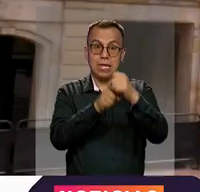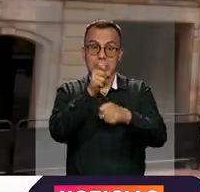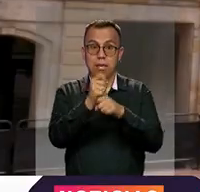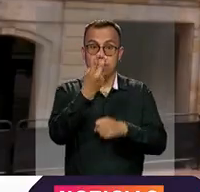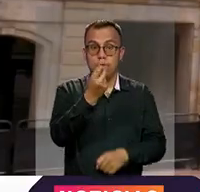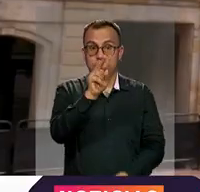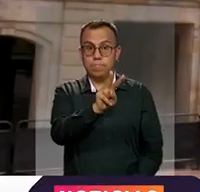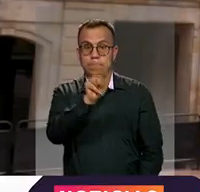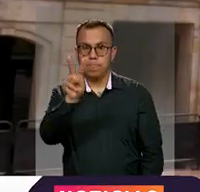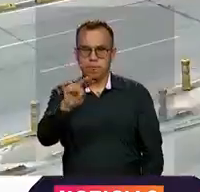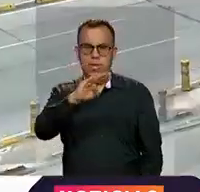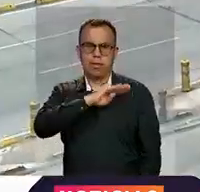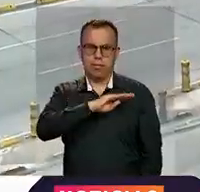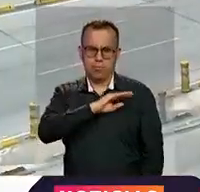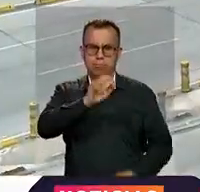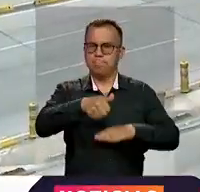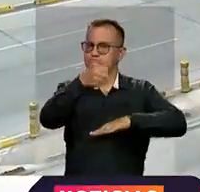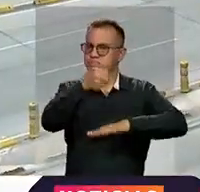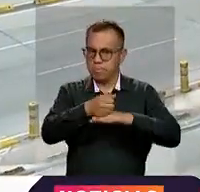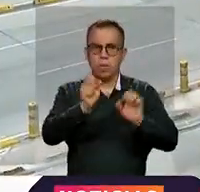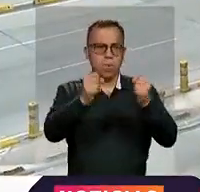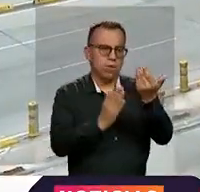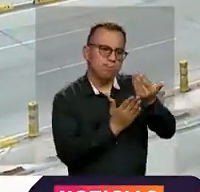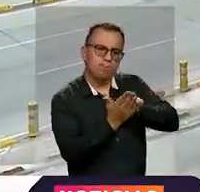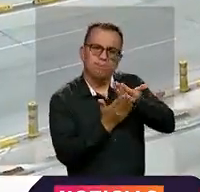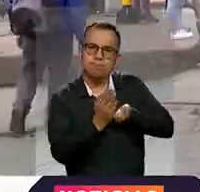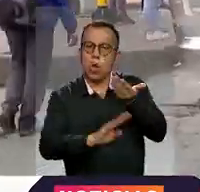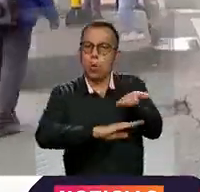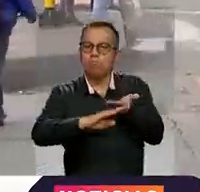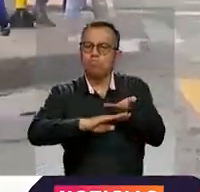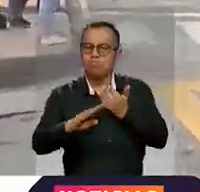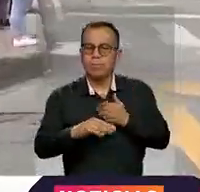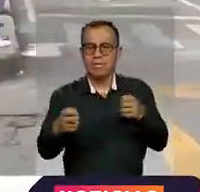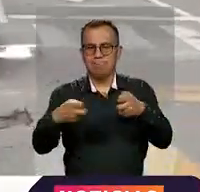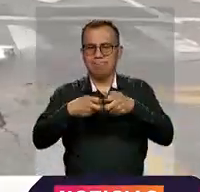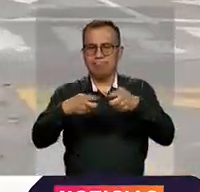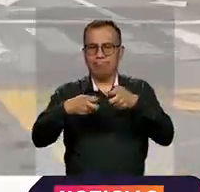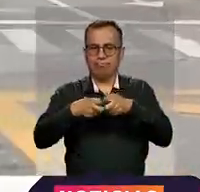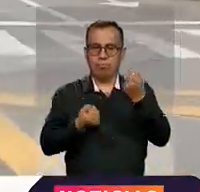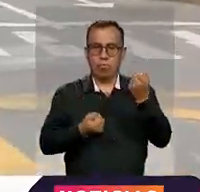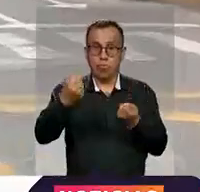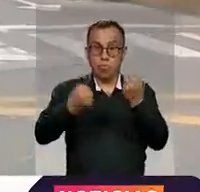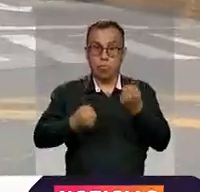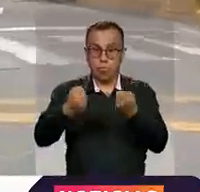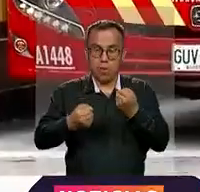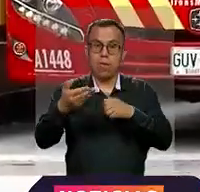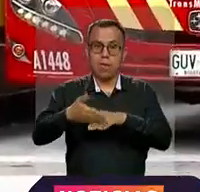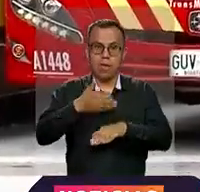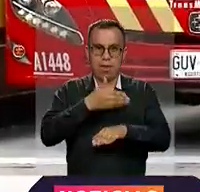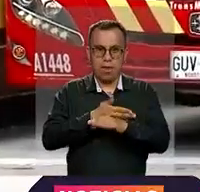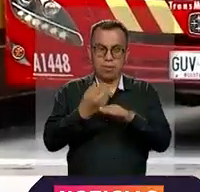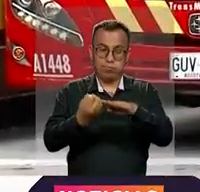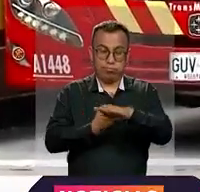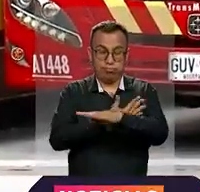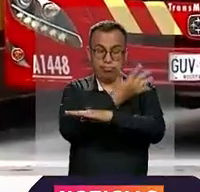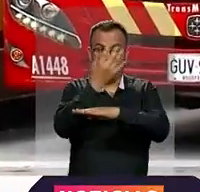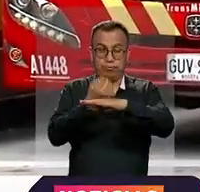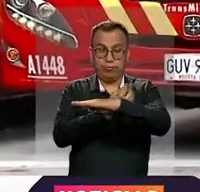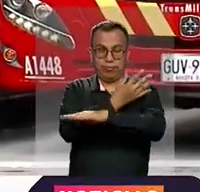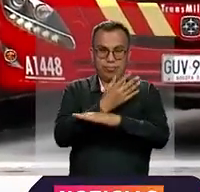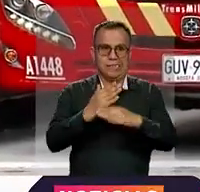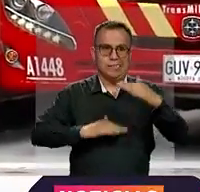año 2022, la Alcaldía Mayor solo podrá licitar buses eléctricos, salvo que la adquisición de los buses cero emisiones supere los